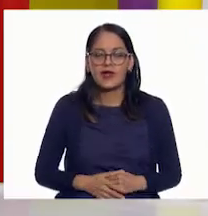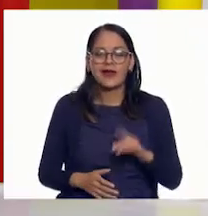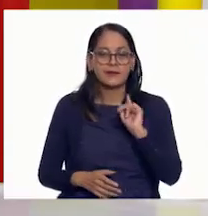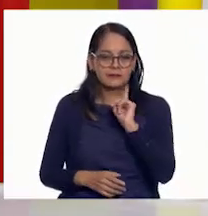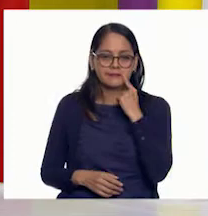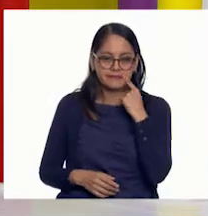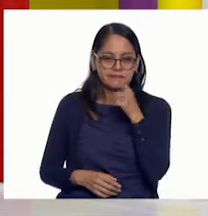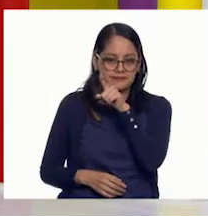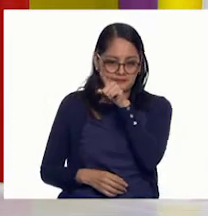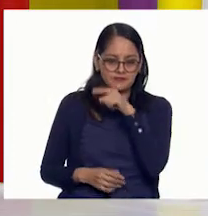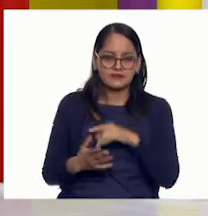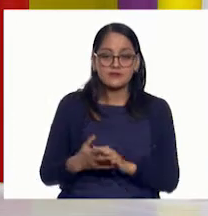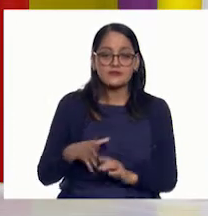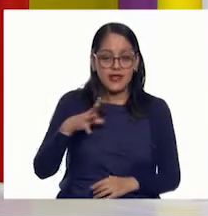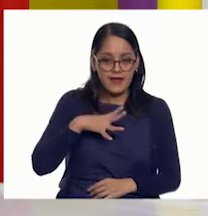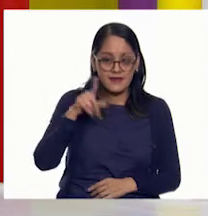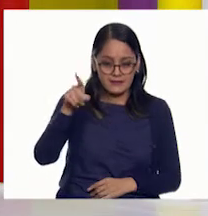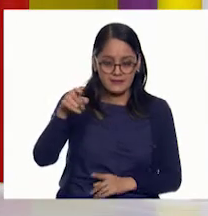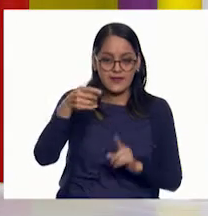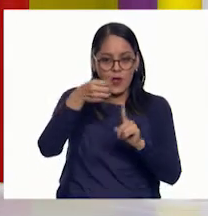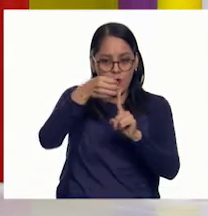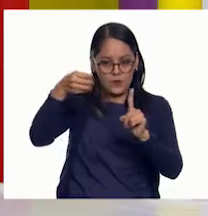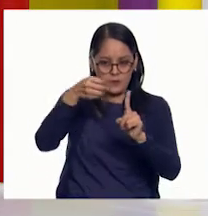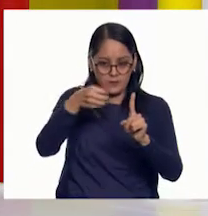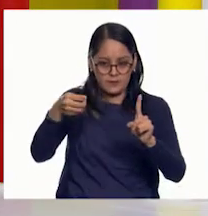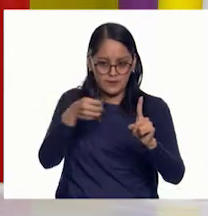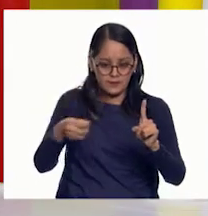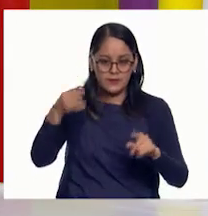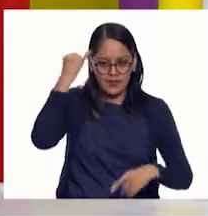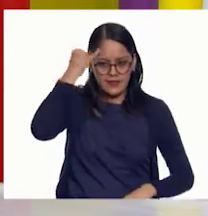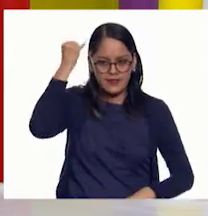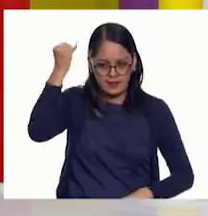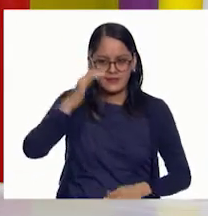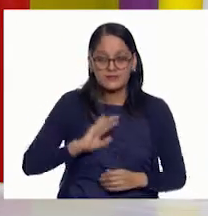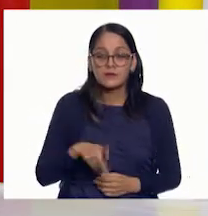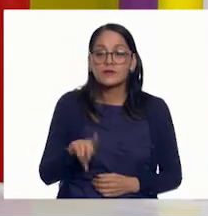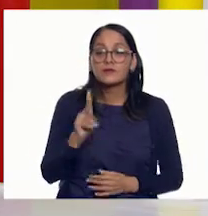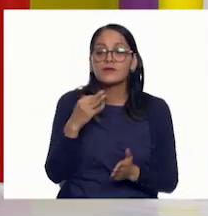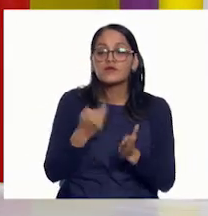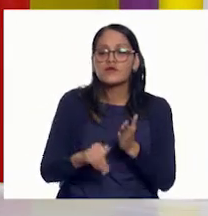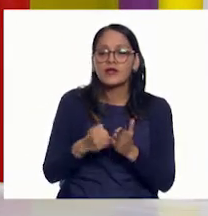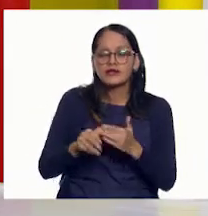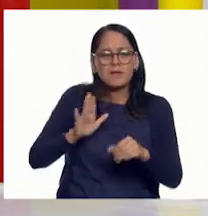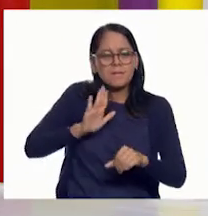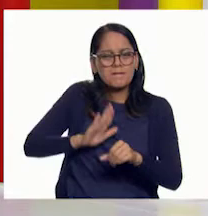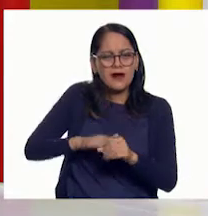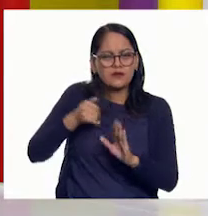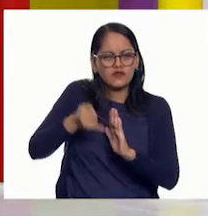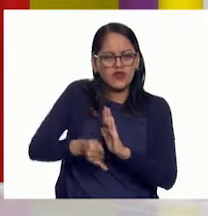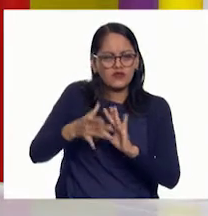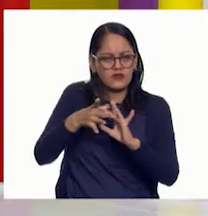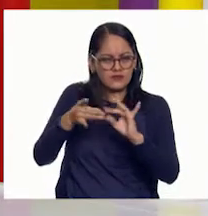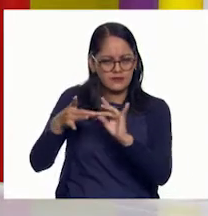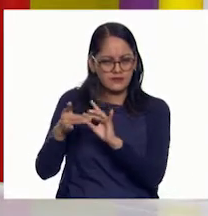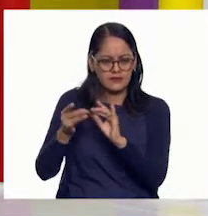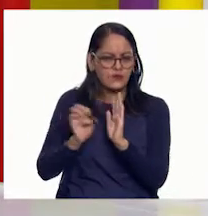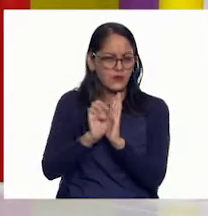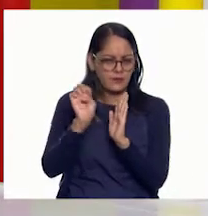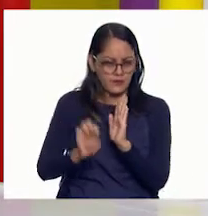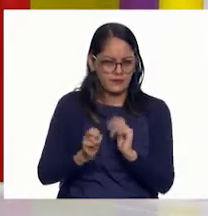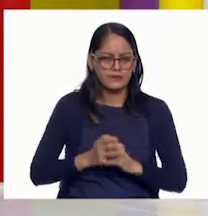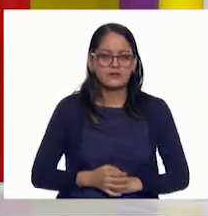ahí pues están las ideas ya en orden. Ajá. Pero efectivamente hace falta detalles. Por ejemplo,